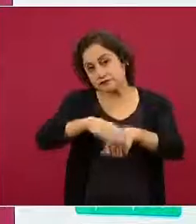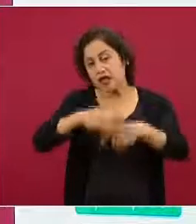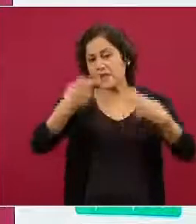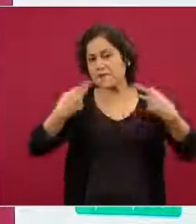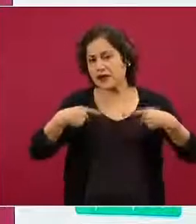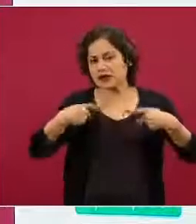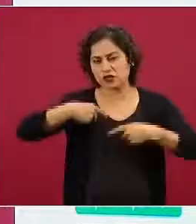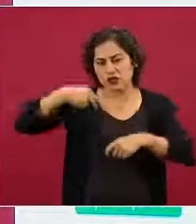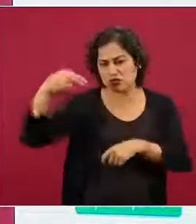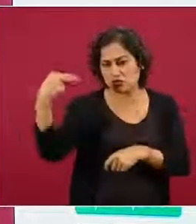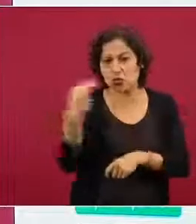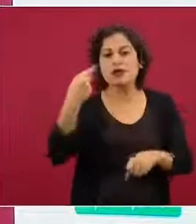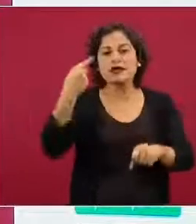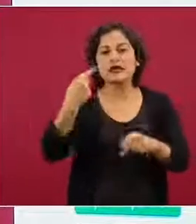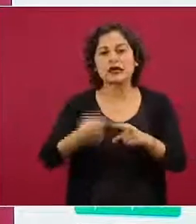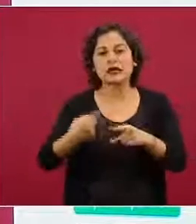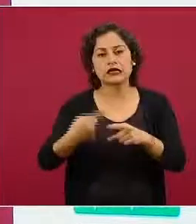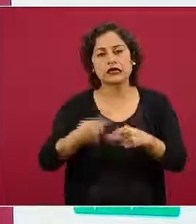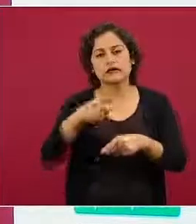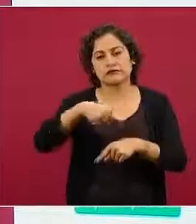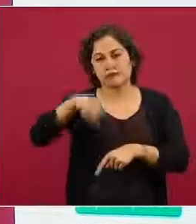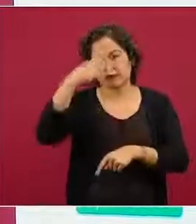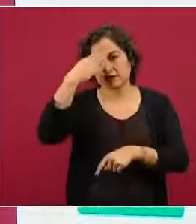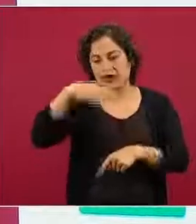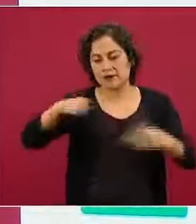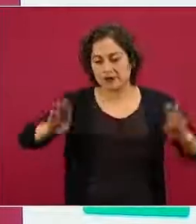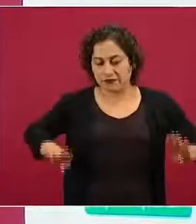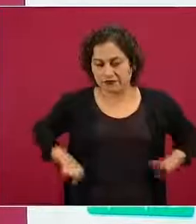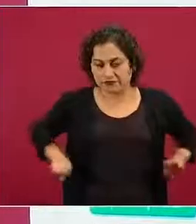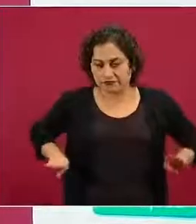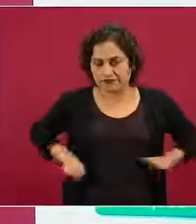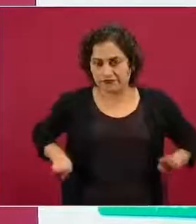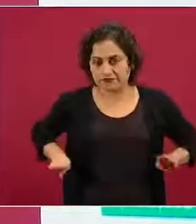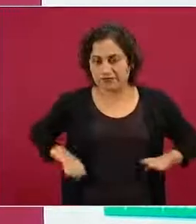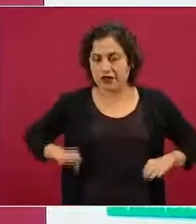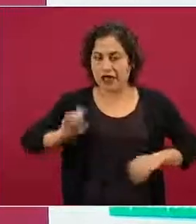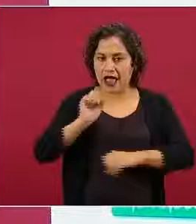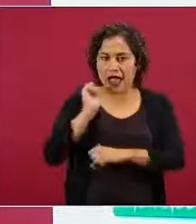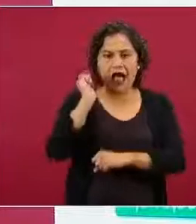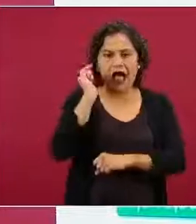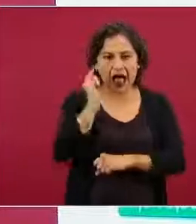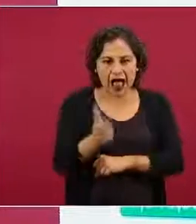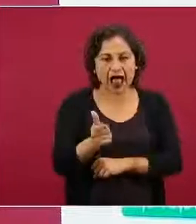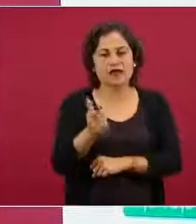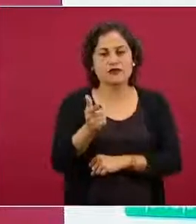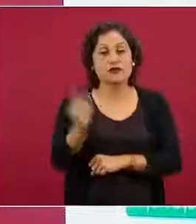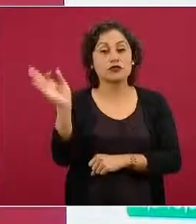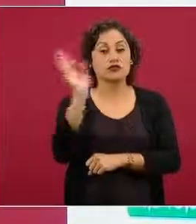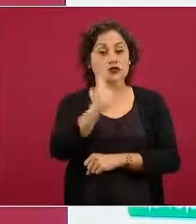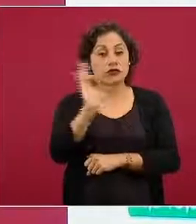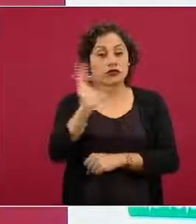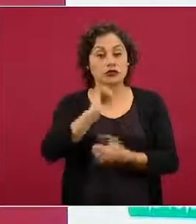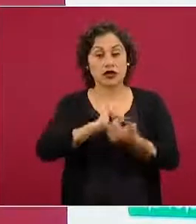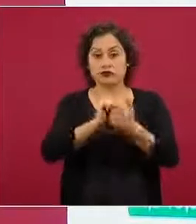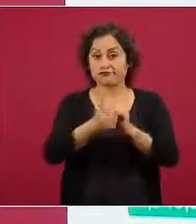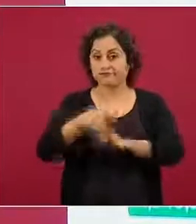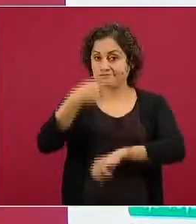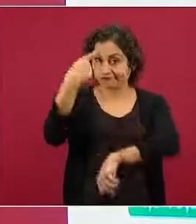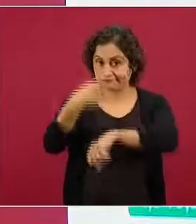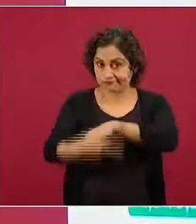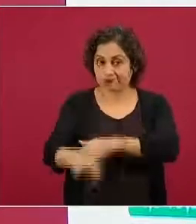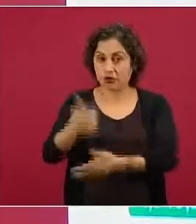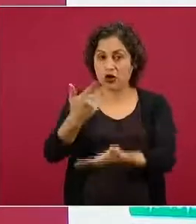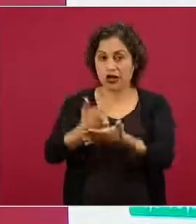las personas que tienen un factor que puede determinar que haya un mayor